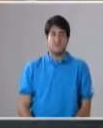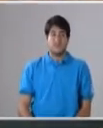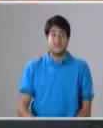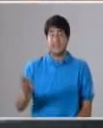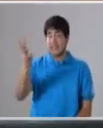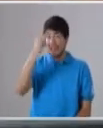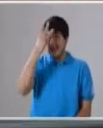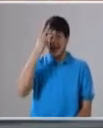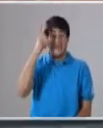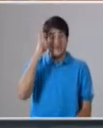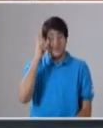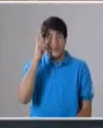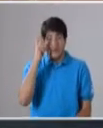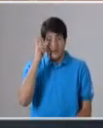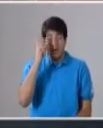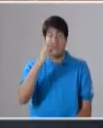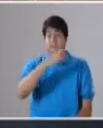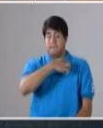escuchad.